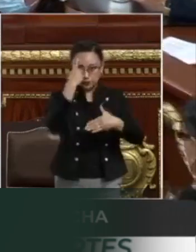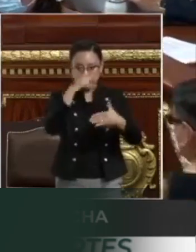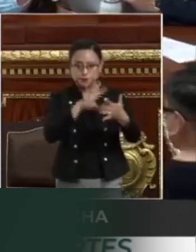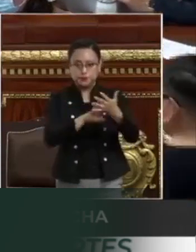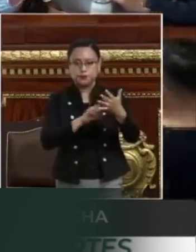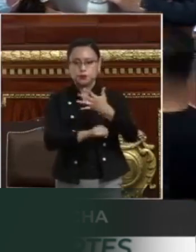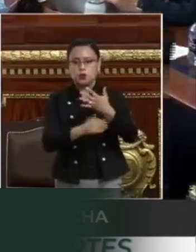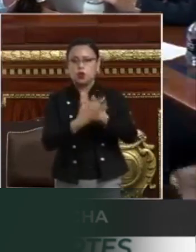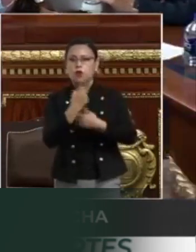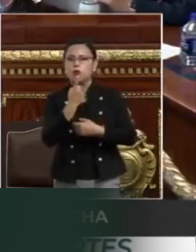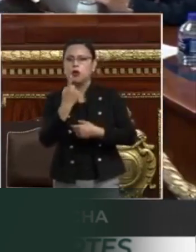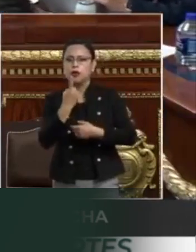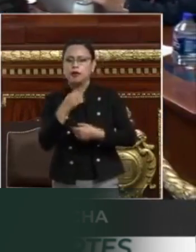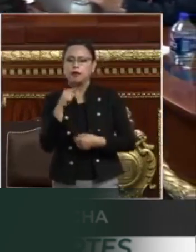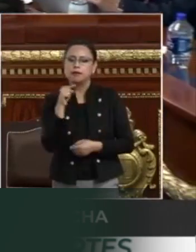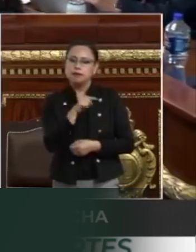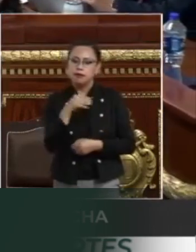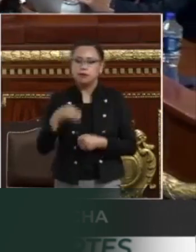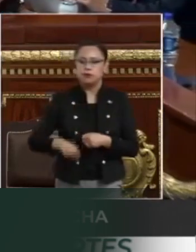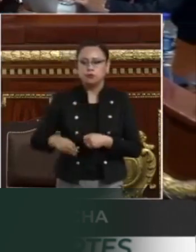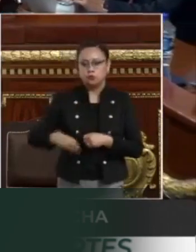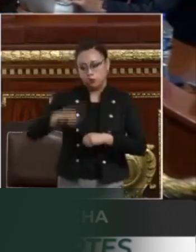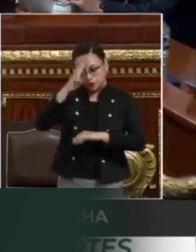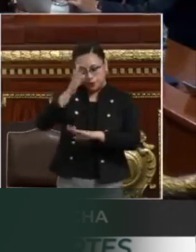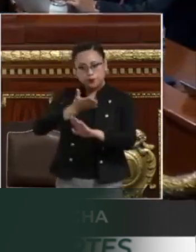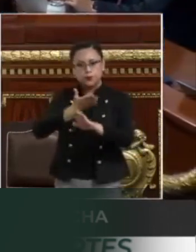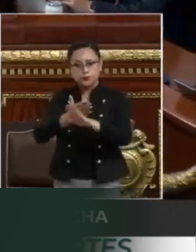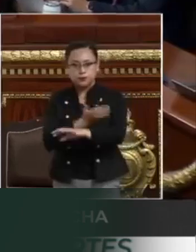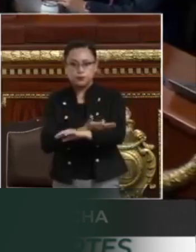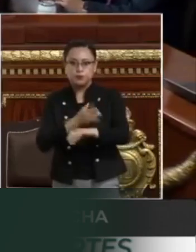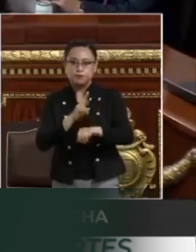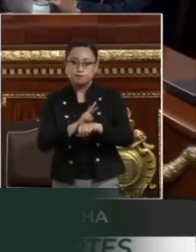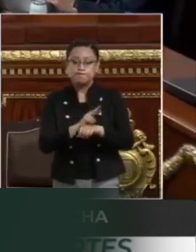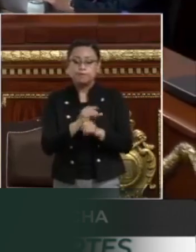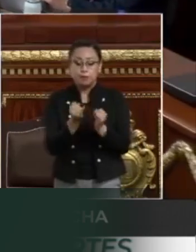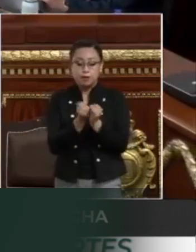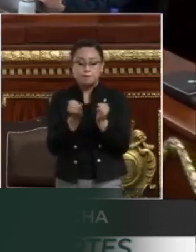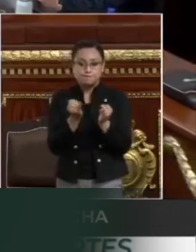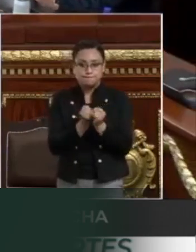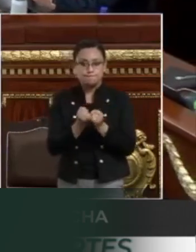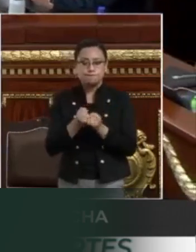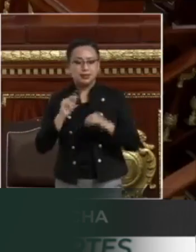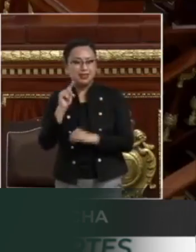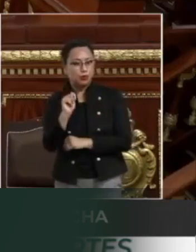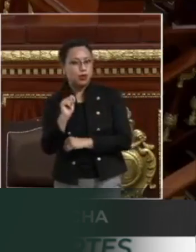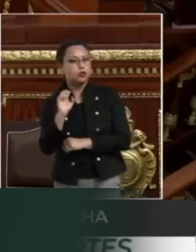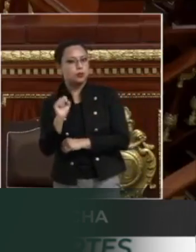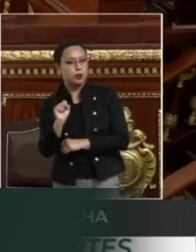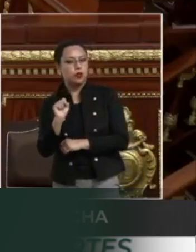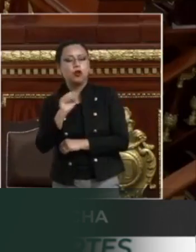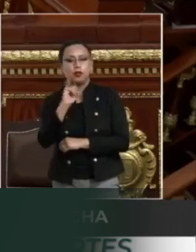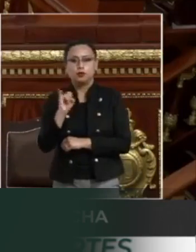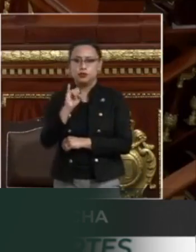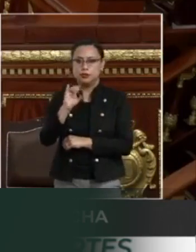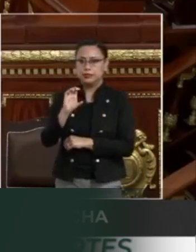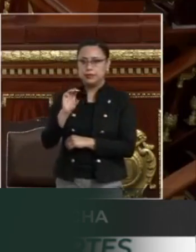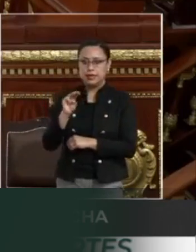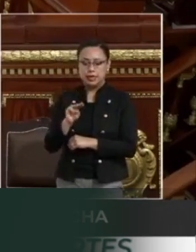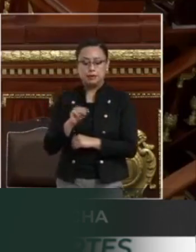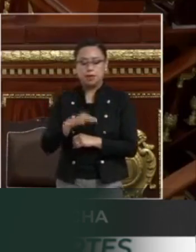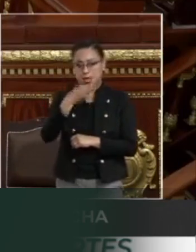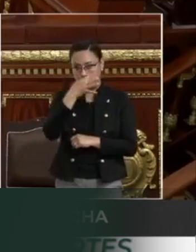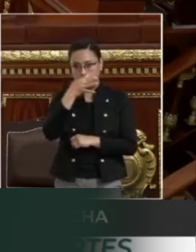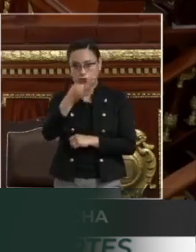género. Detalló que los centros tienen como objetivo brindar servicios especializados de atención integral y multidisciplinaria,